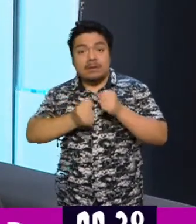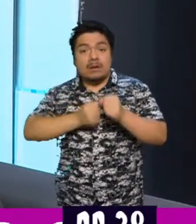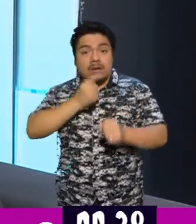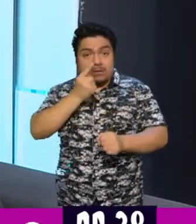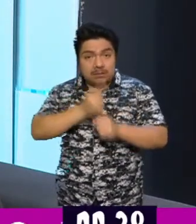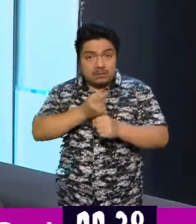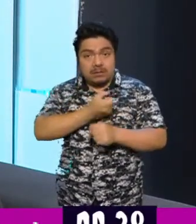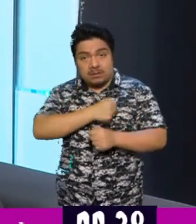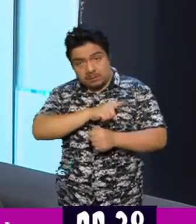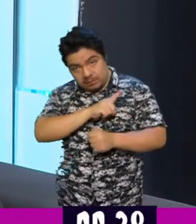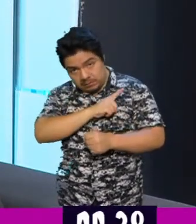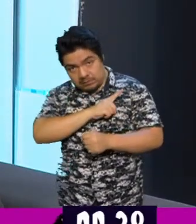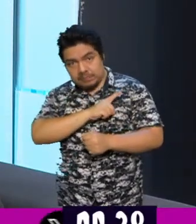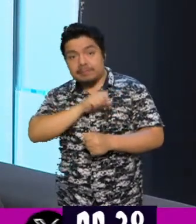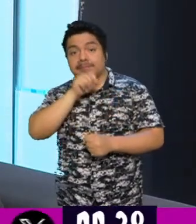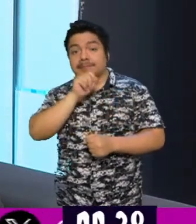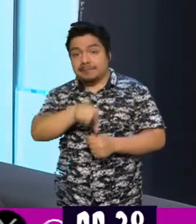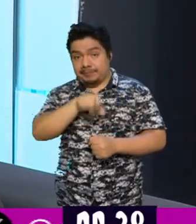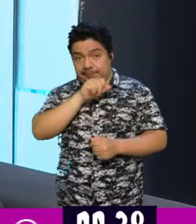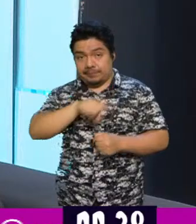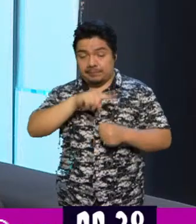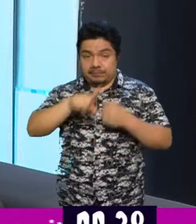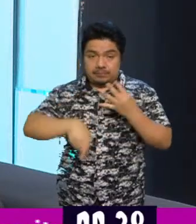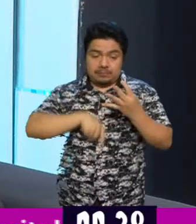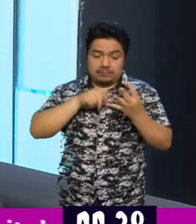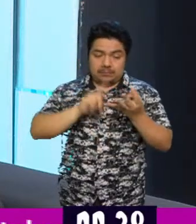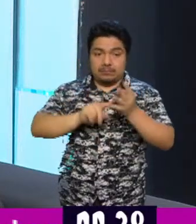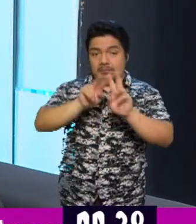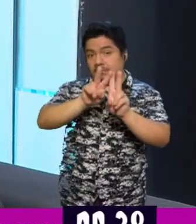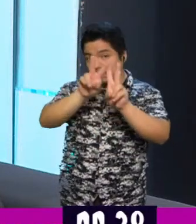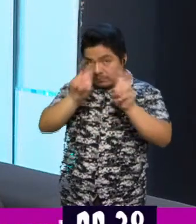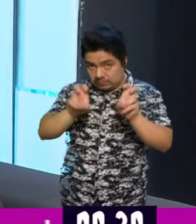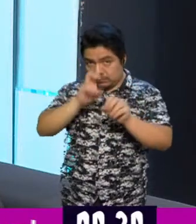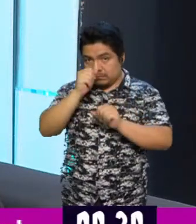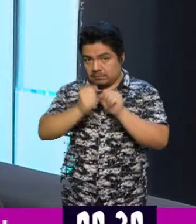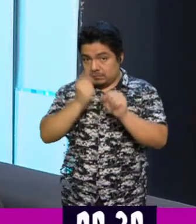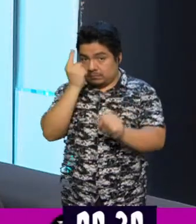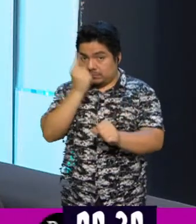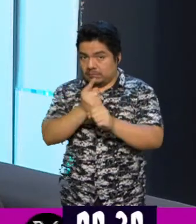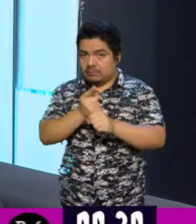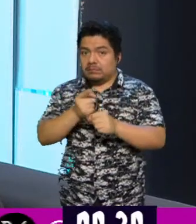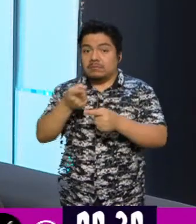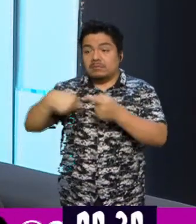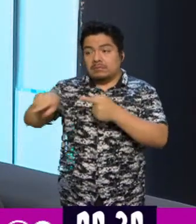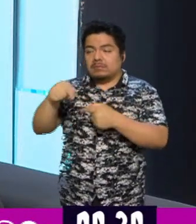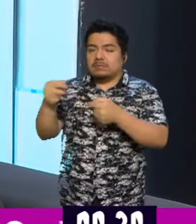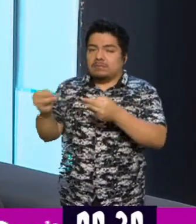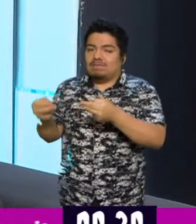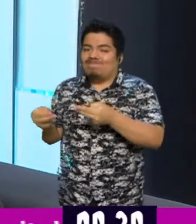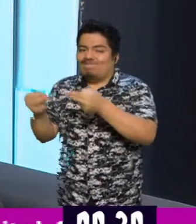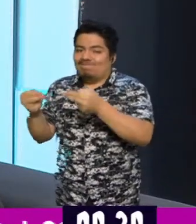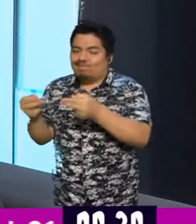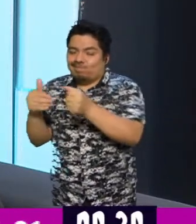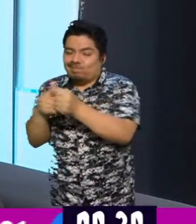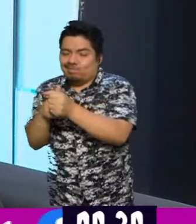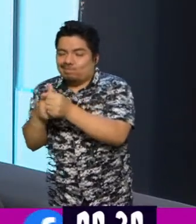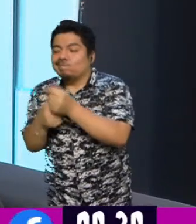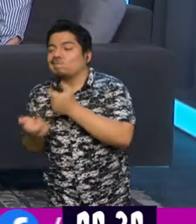la salud y obviamente también en temas de seguridad si no, pública, todo seguirá siendo un negocio para unos cuantos. cuantos. Y